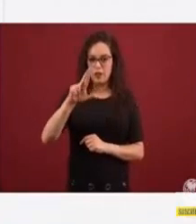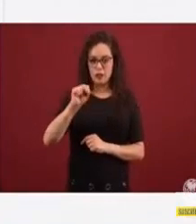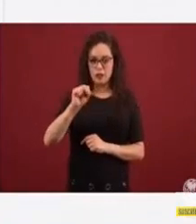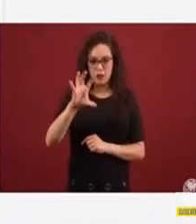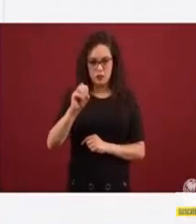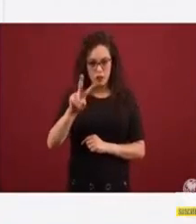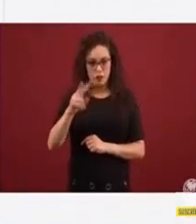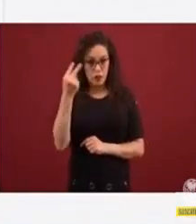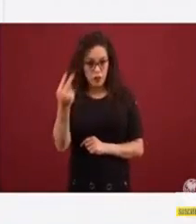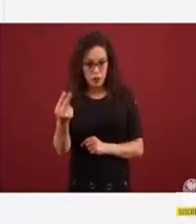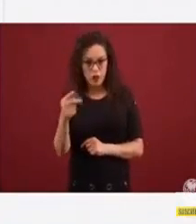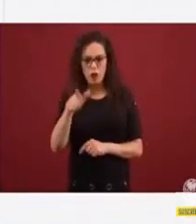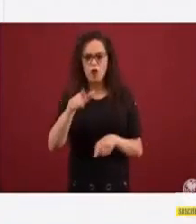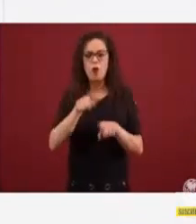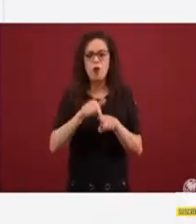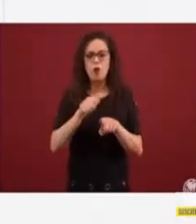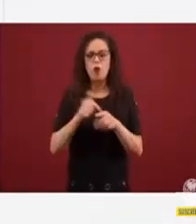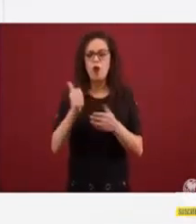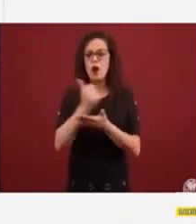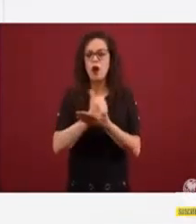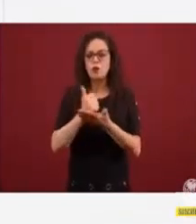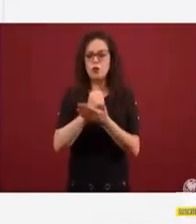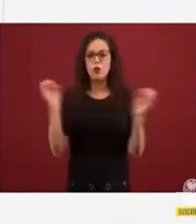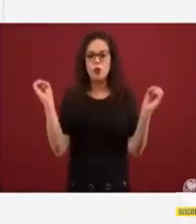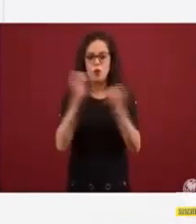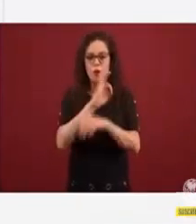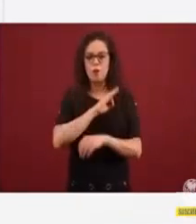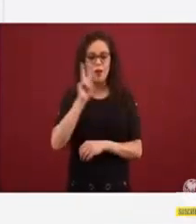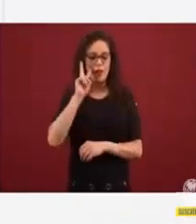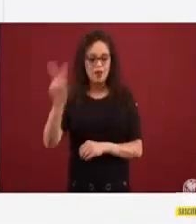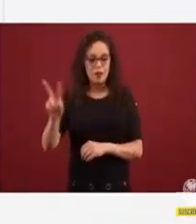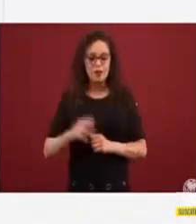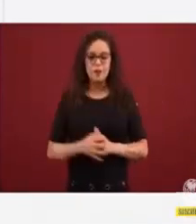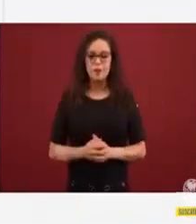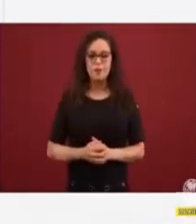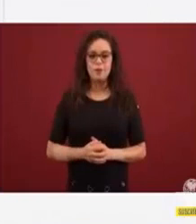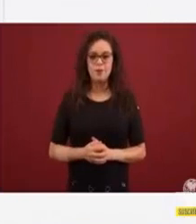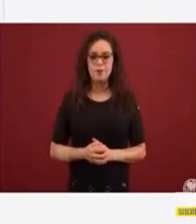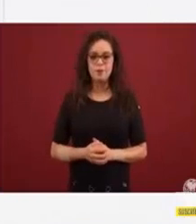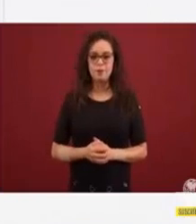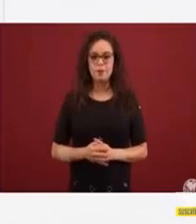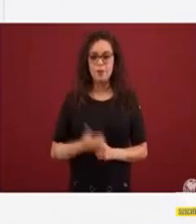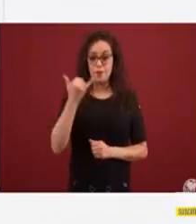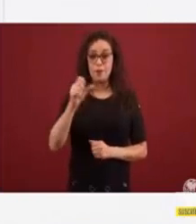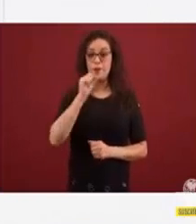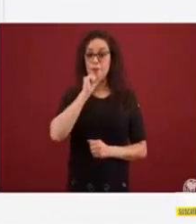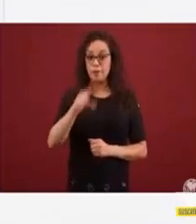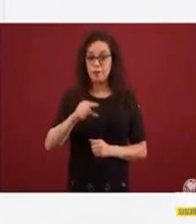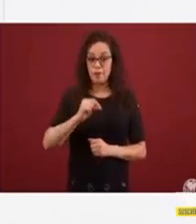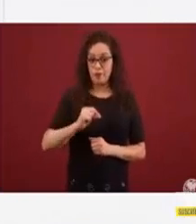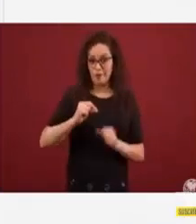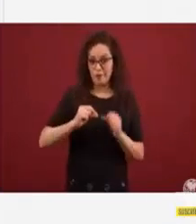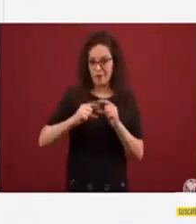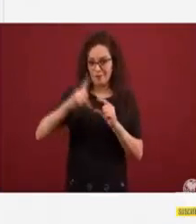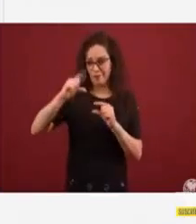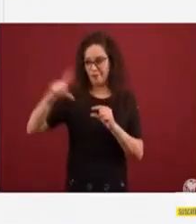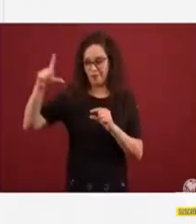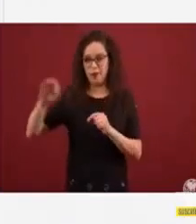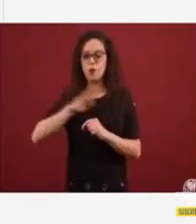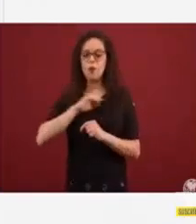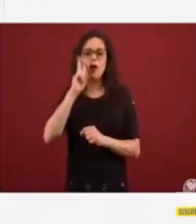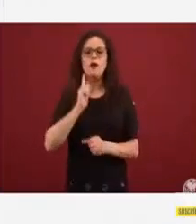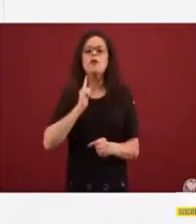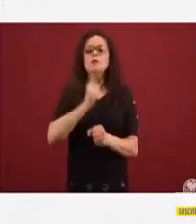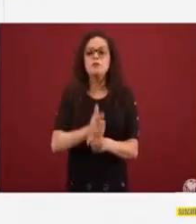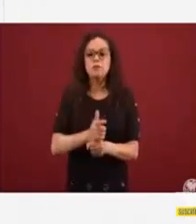son las que están en color azul oscuro también están en este en esta gráfica identificadas aquellas que todavía